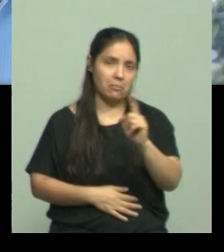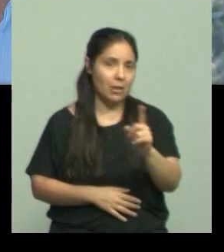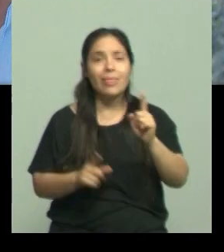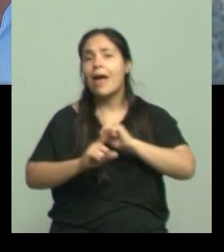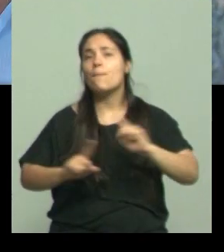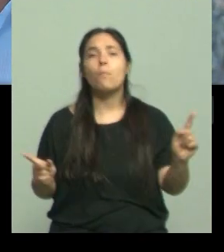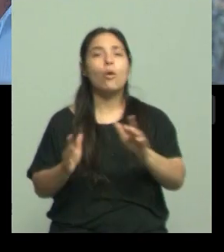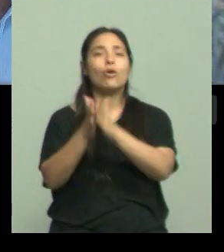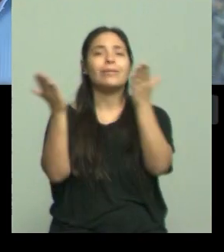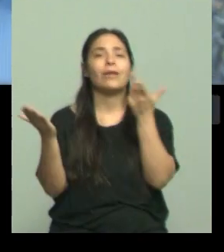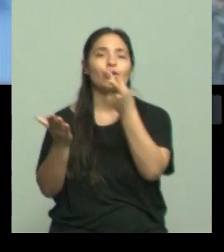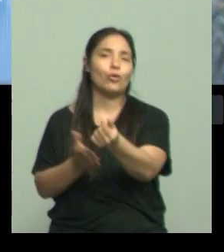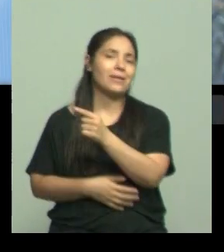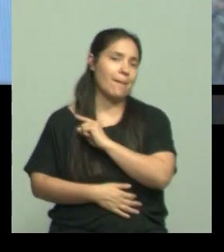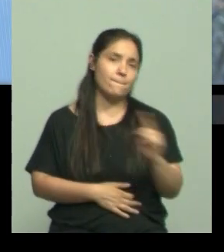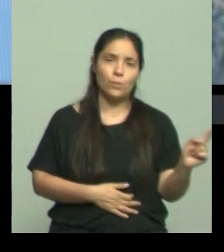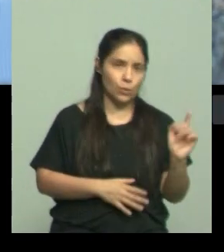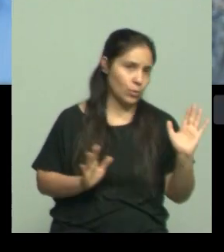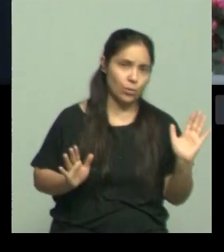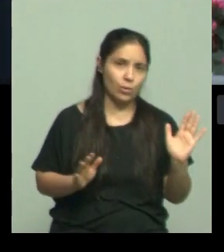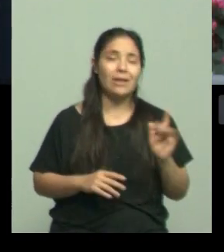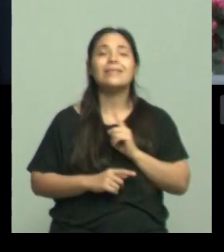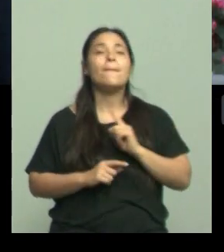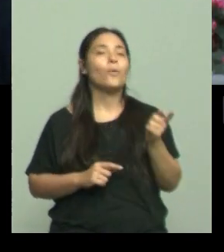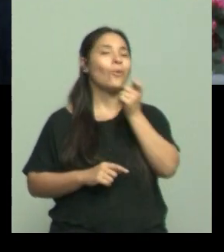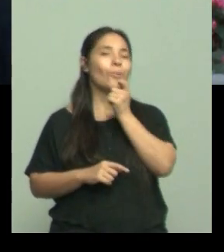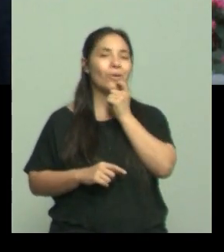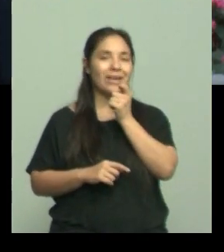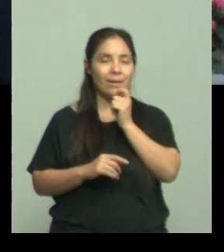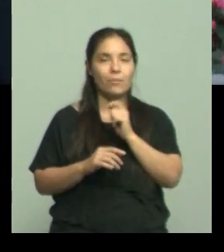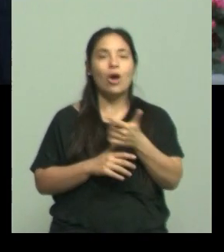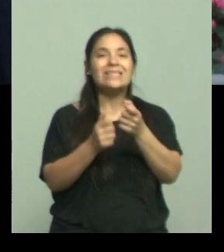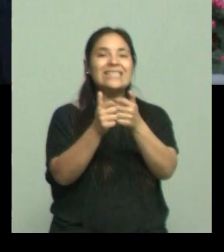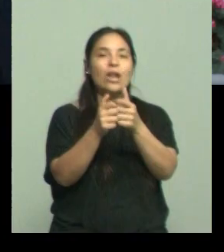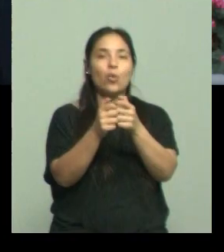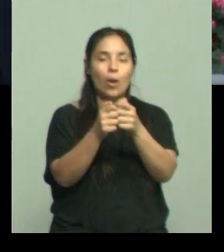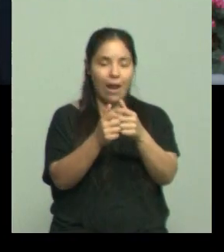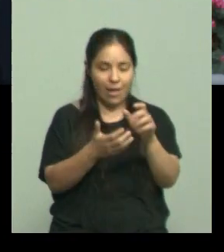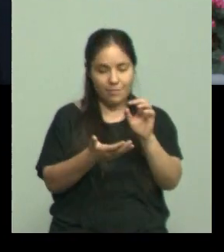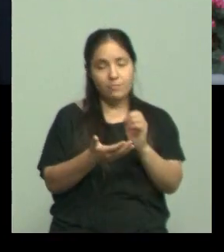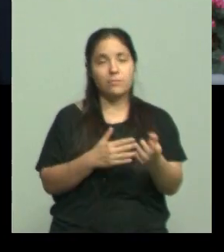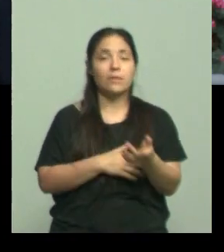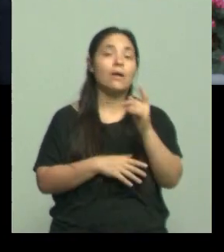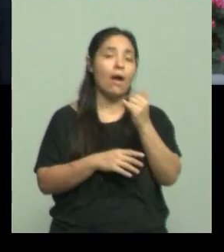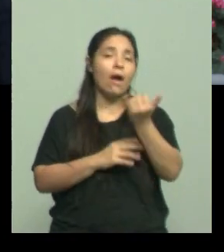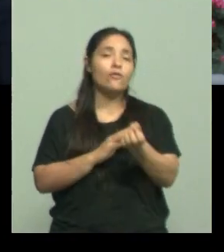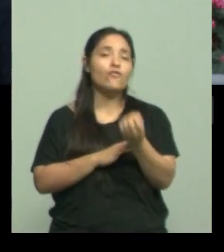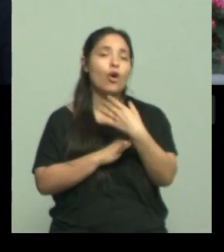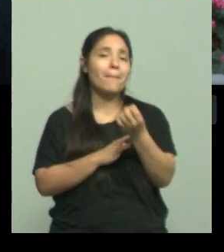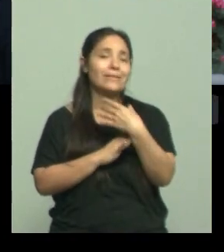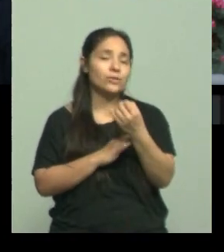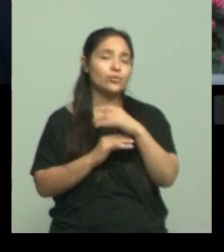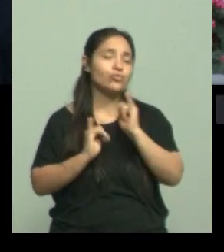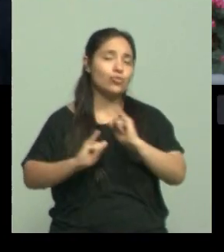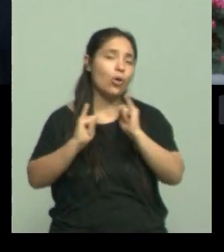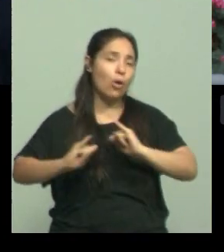periodístico, ni compran diarios, ni los leen siquiera en su celular. Están notificados, ¿sí? Les llega información, por